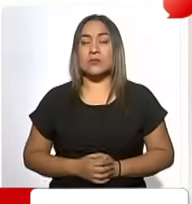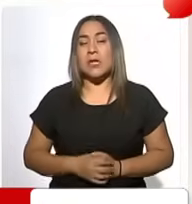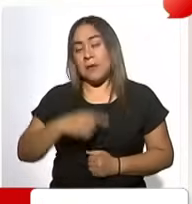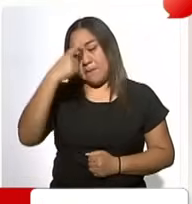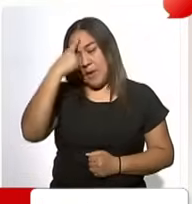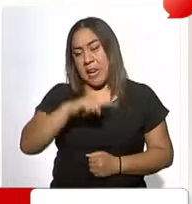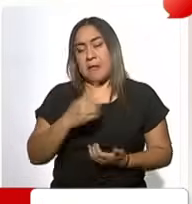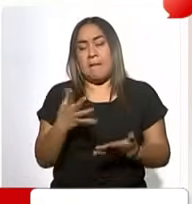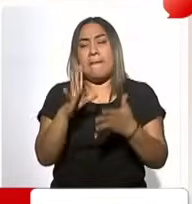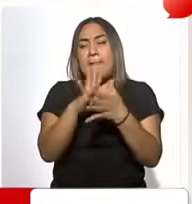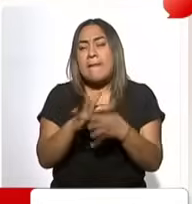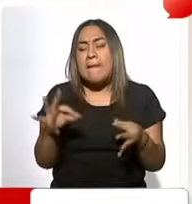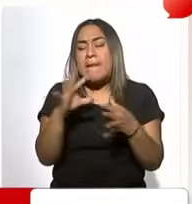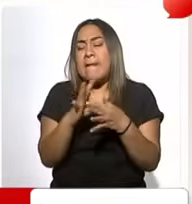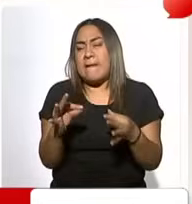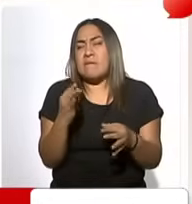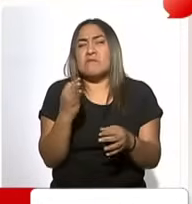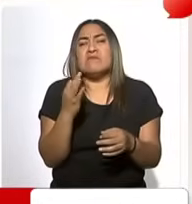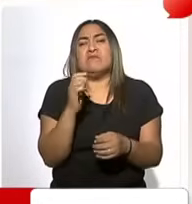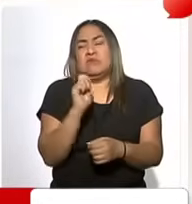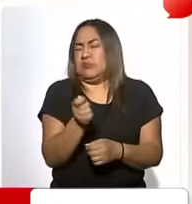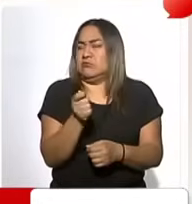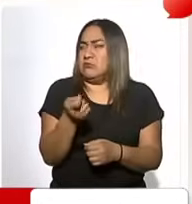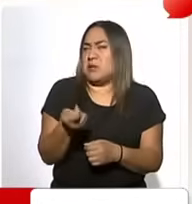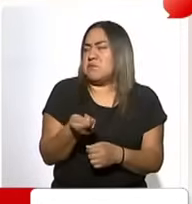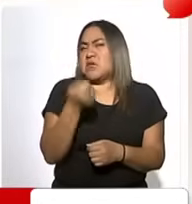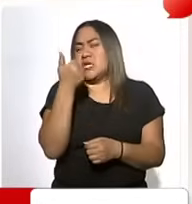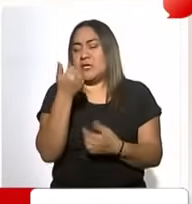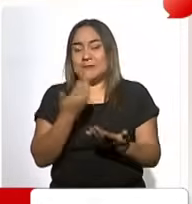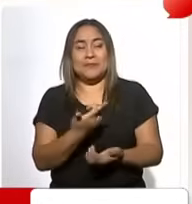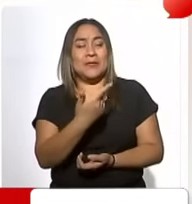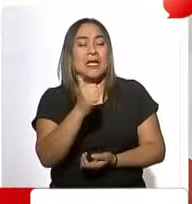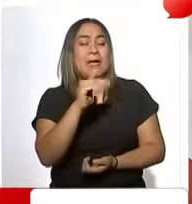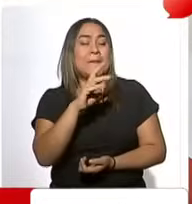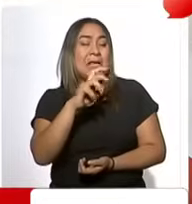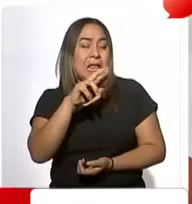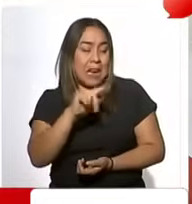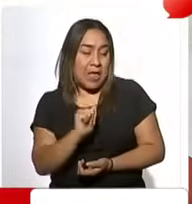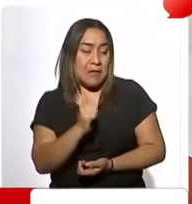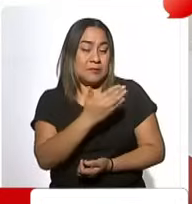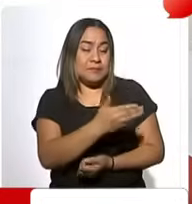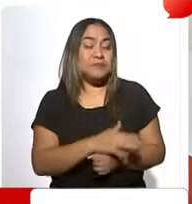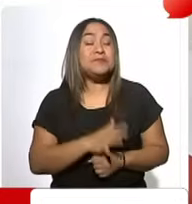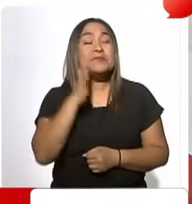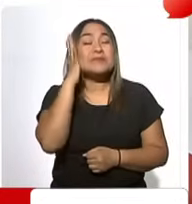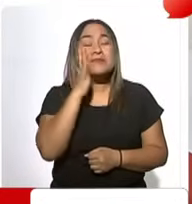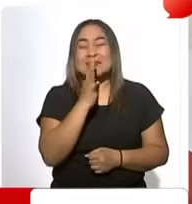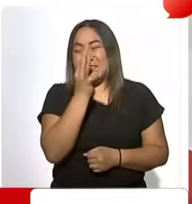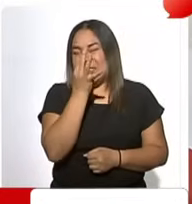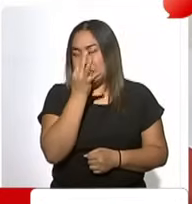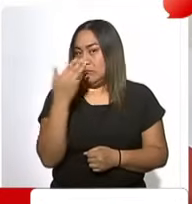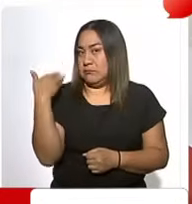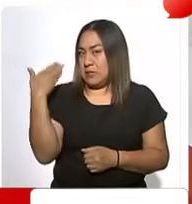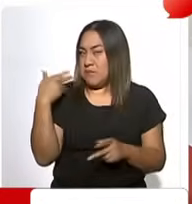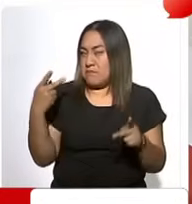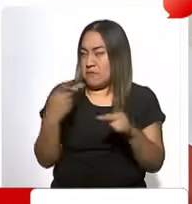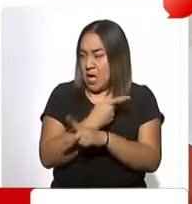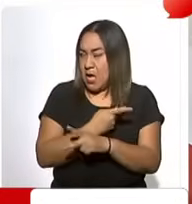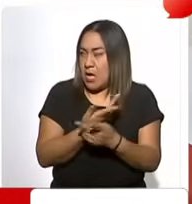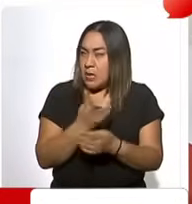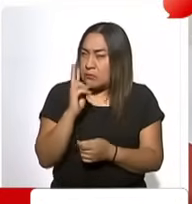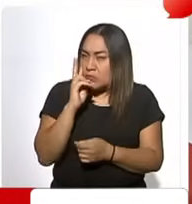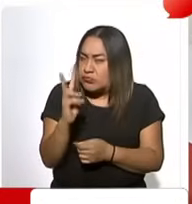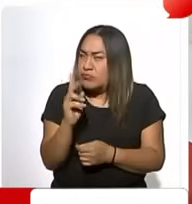reflexionando sobre esto que en muchos sentidos es inédito Gabriela eh a unos días de que esto sucedió y viendo la